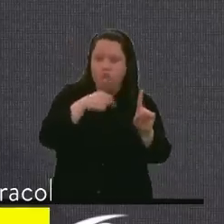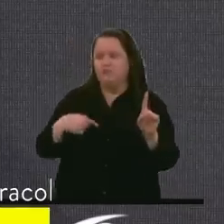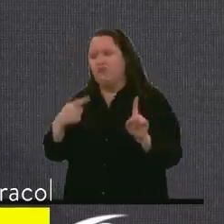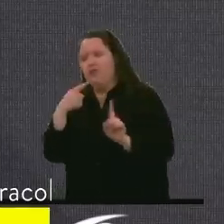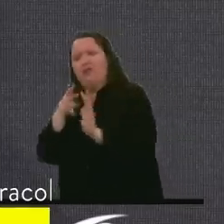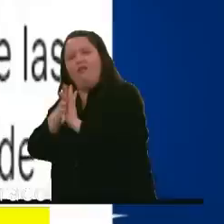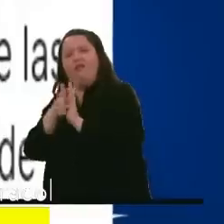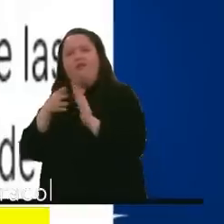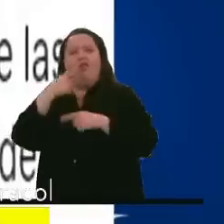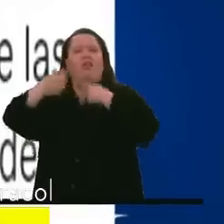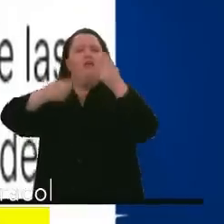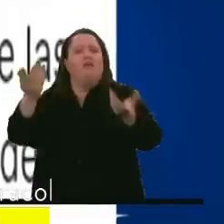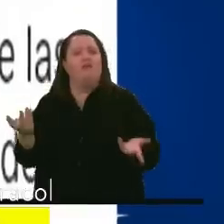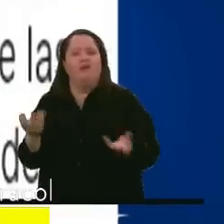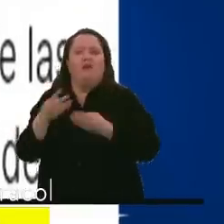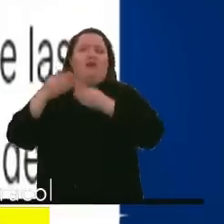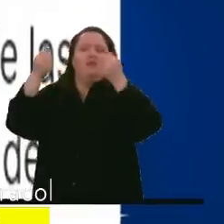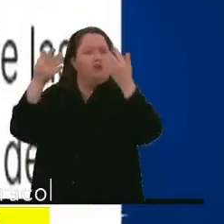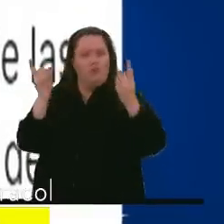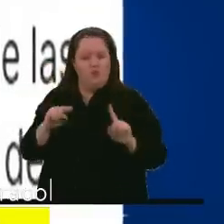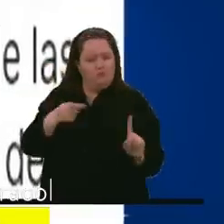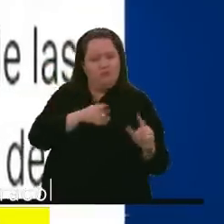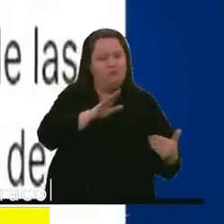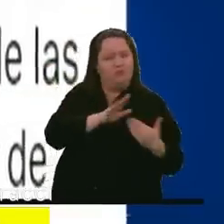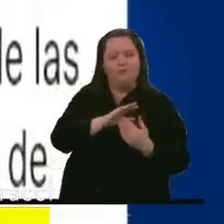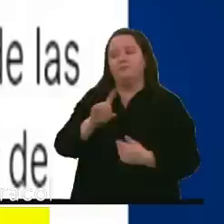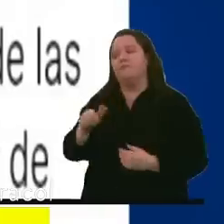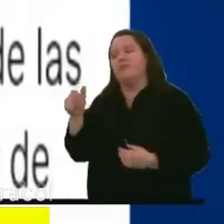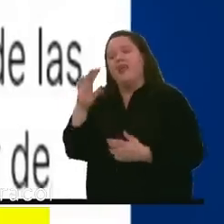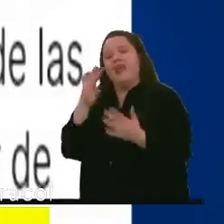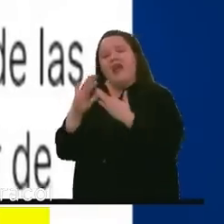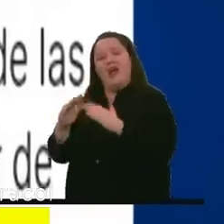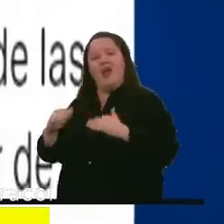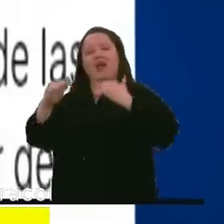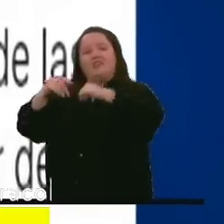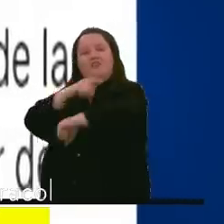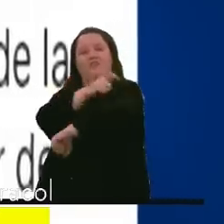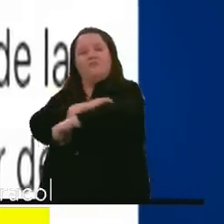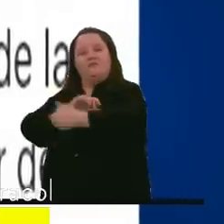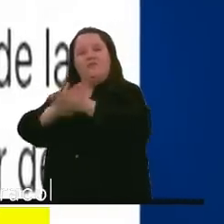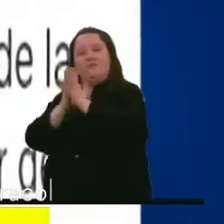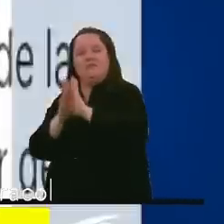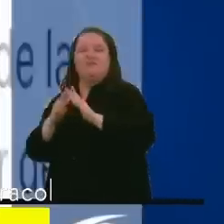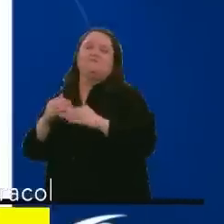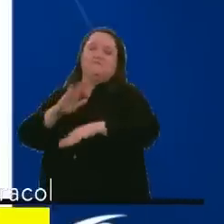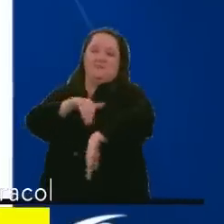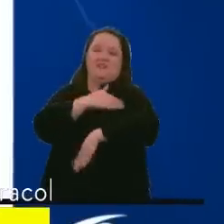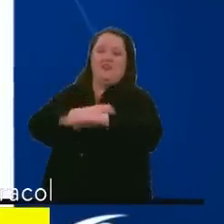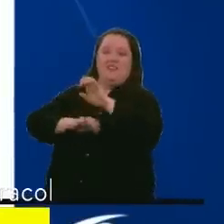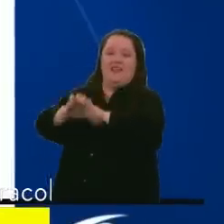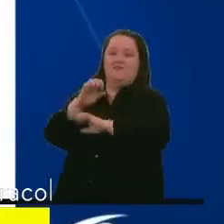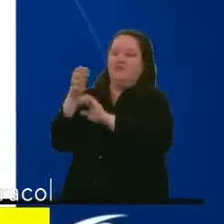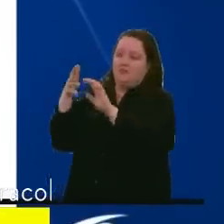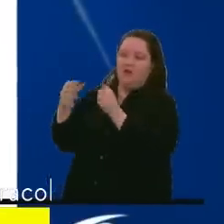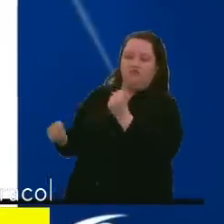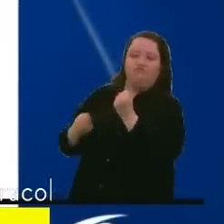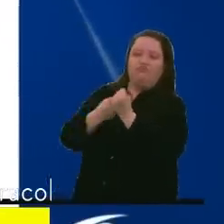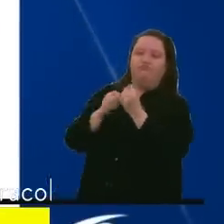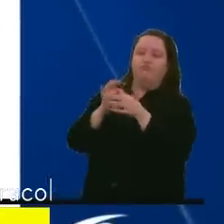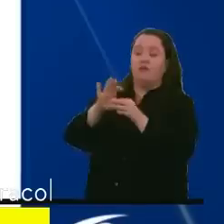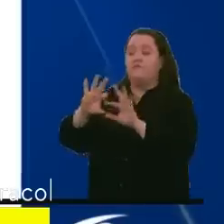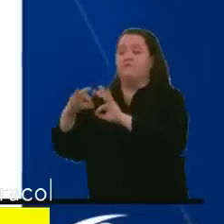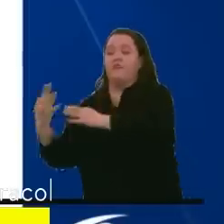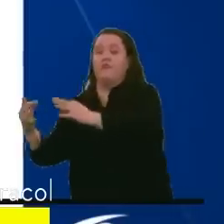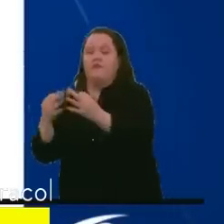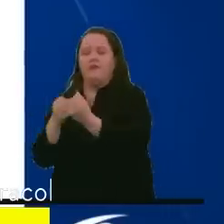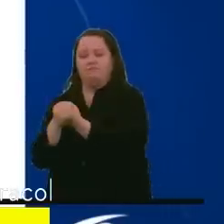Se evapora. Un llamado al que se sumó el Alto Comisionado para la Paz y el Ministerio de Defensa. En un comunicado expresaron su solidaridad con las familias